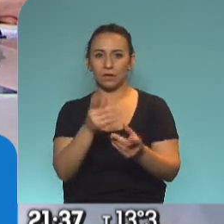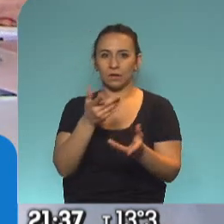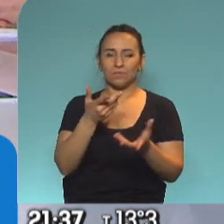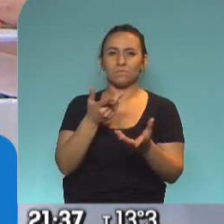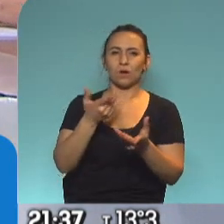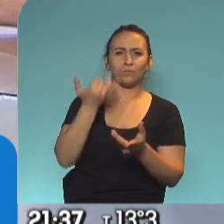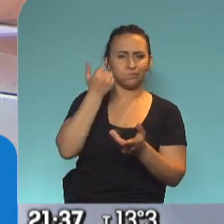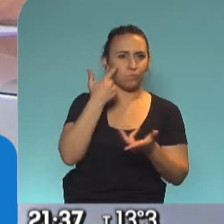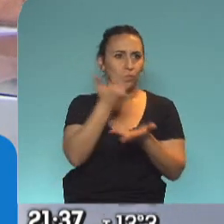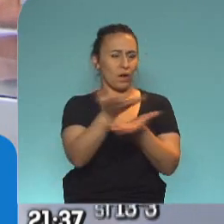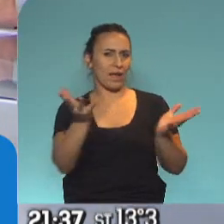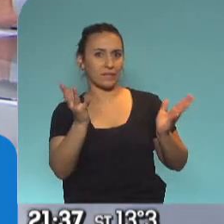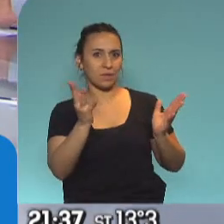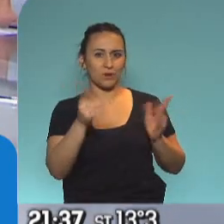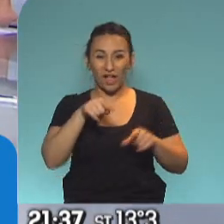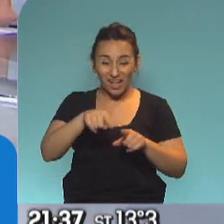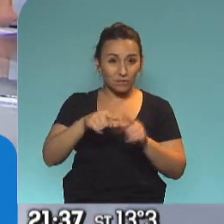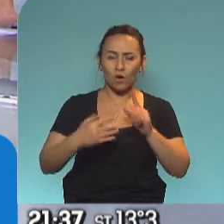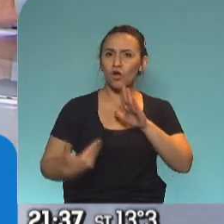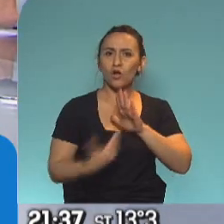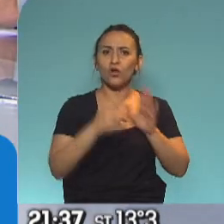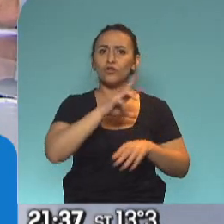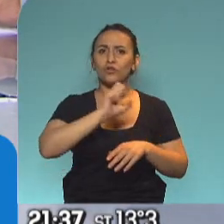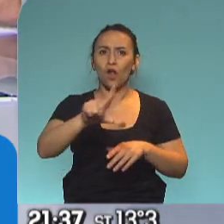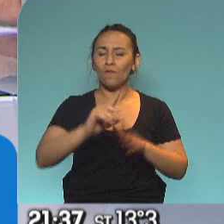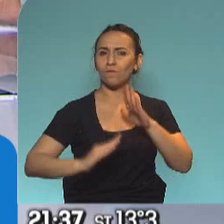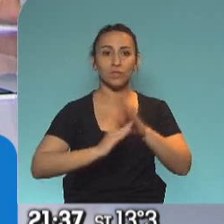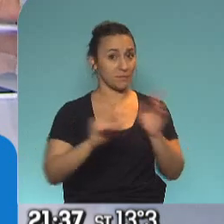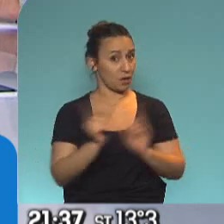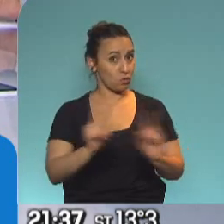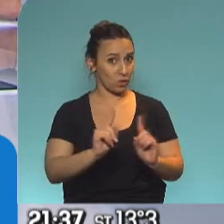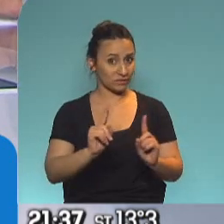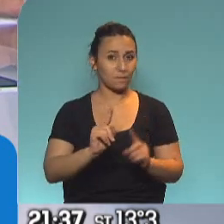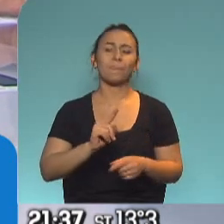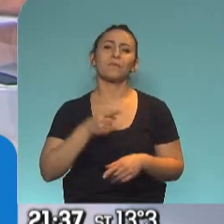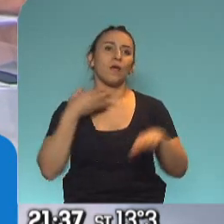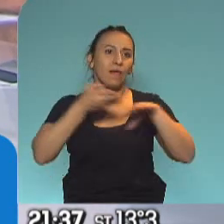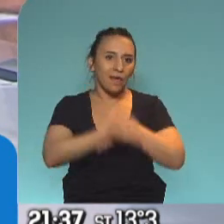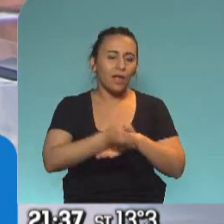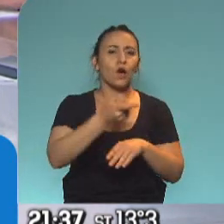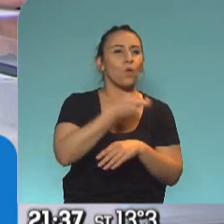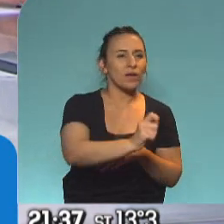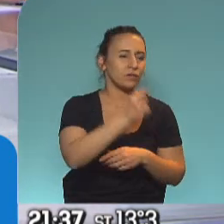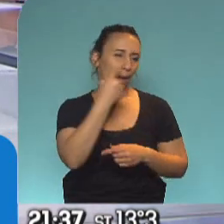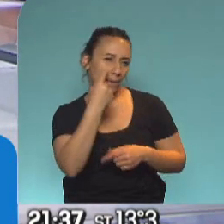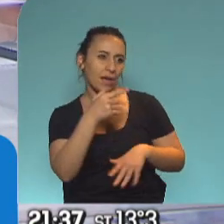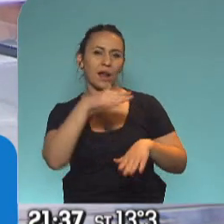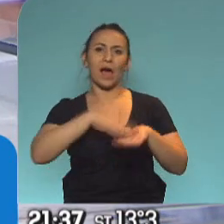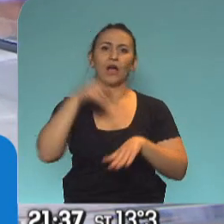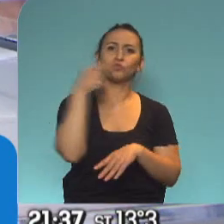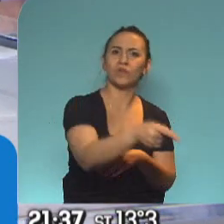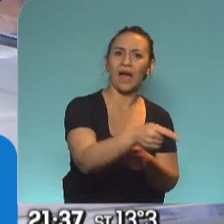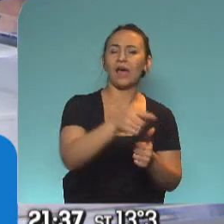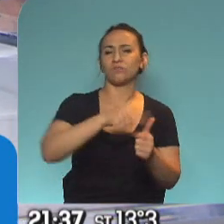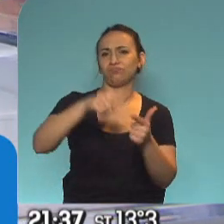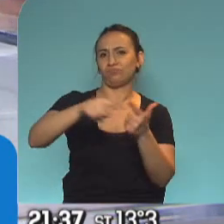hacer. Digamos, el litigio, la política de querellar, de ir a los juicios, de señalar con el dedo al acusado, le